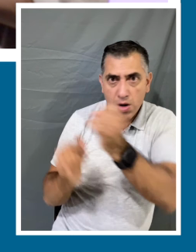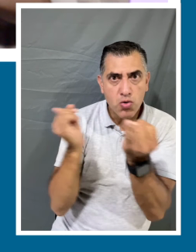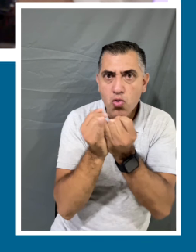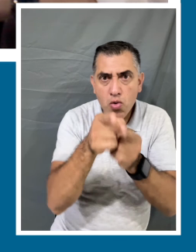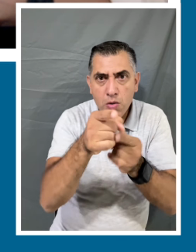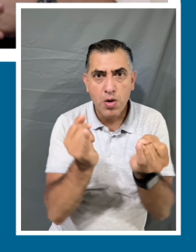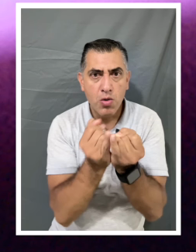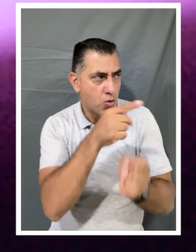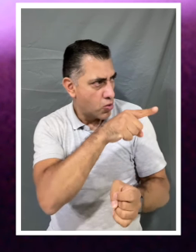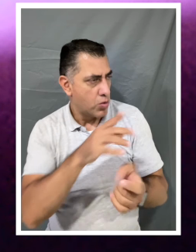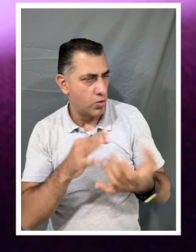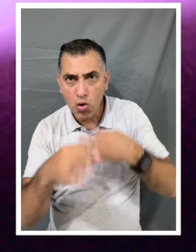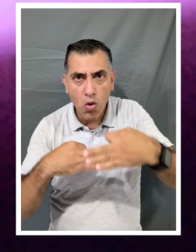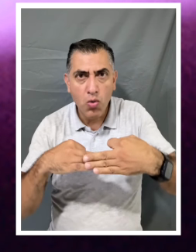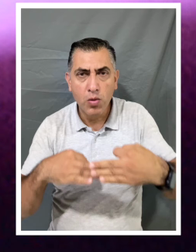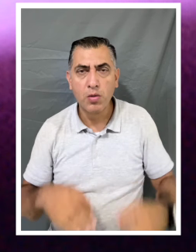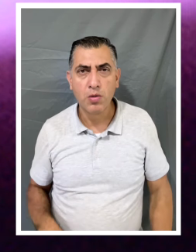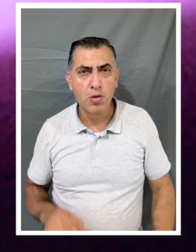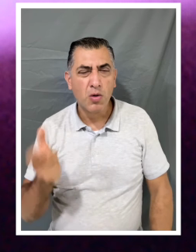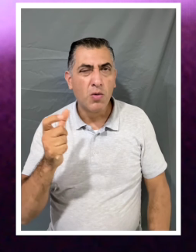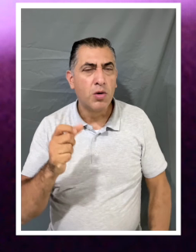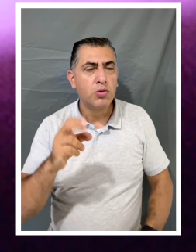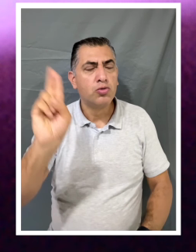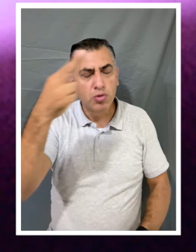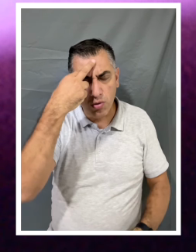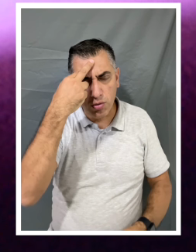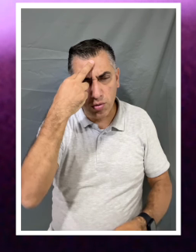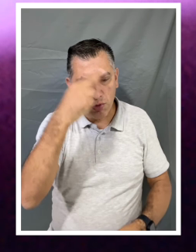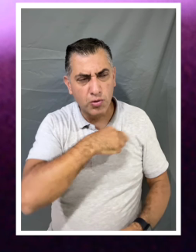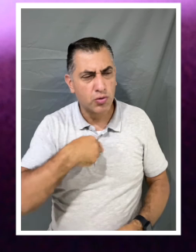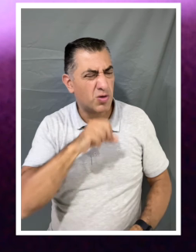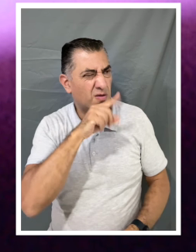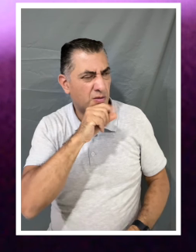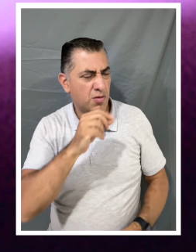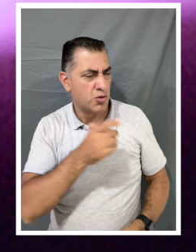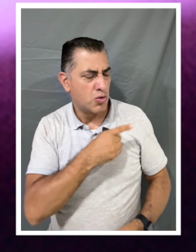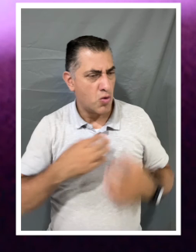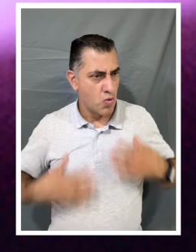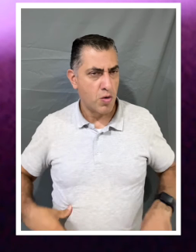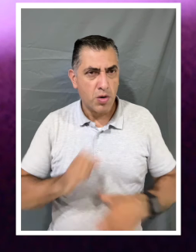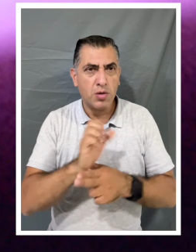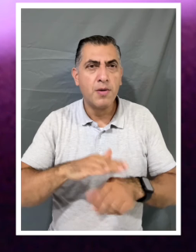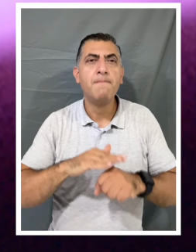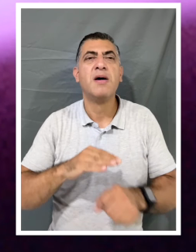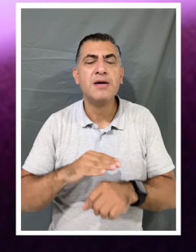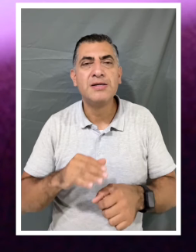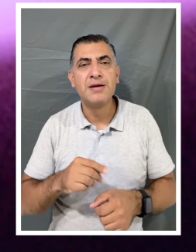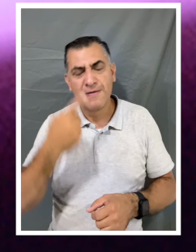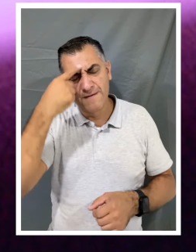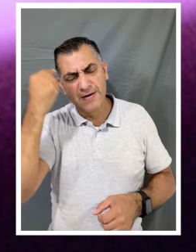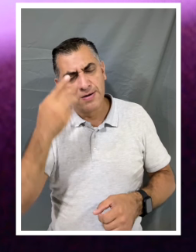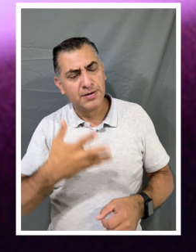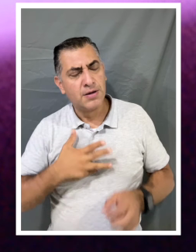a ti así que cuando recordamos que somos lo mismo somos un solo cuerpo Entonces es más fácil